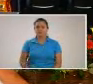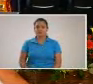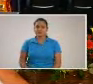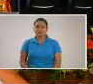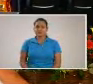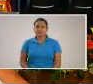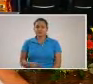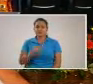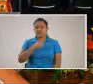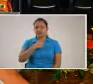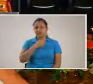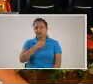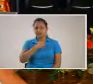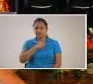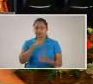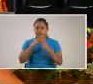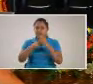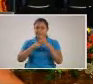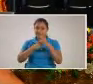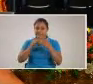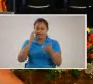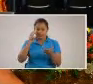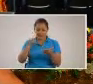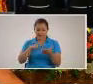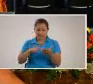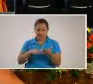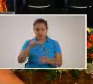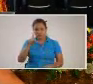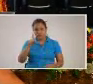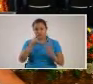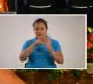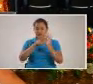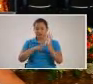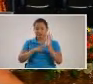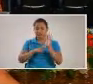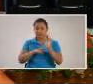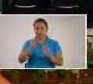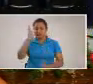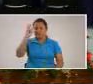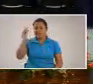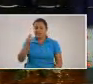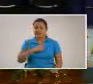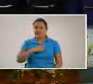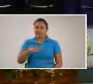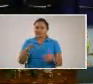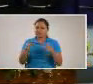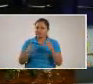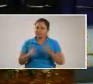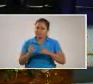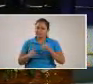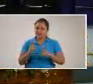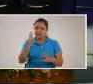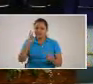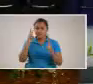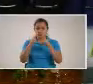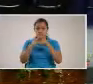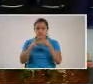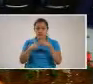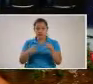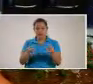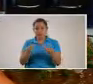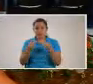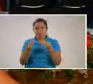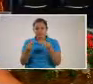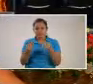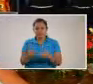Bien, yo quisiera empezar leyendo unos versículos que son, pues, quizás conocidos por